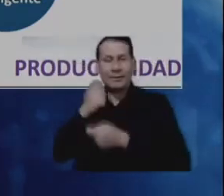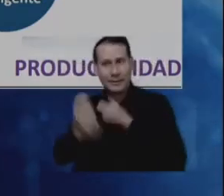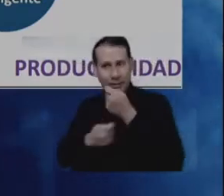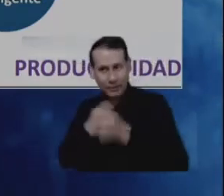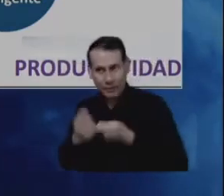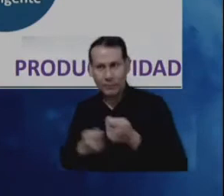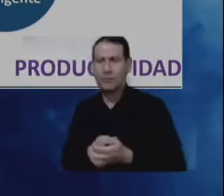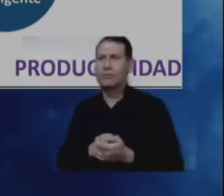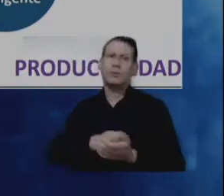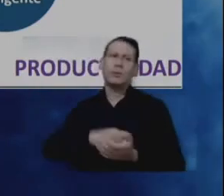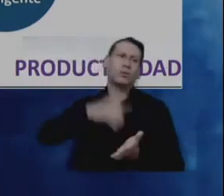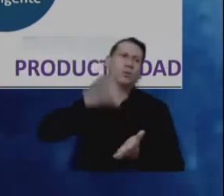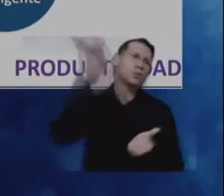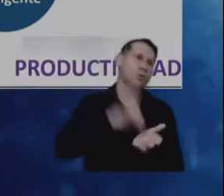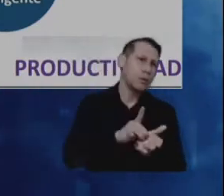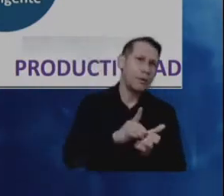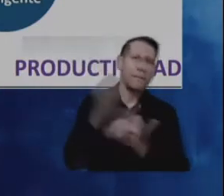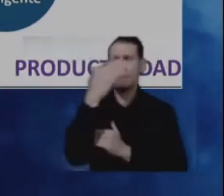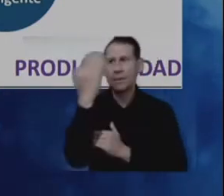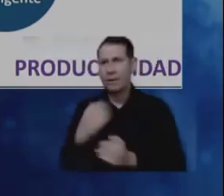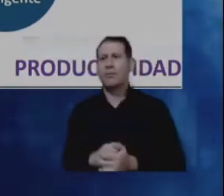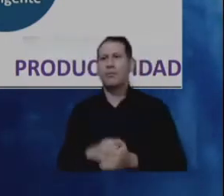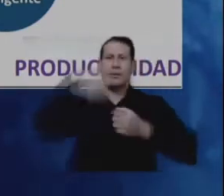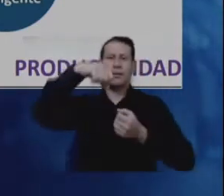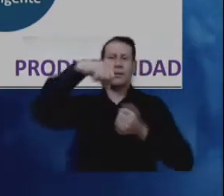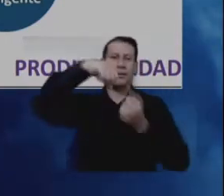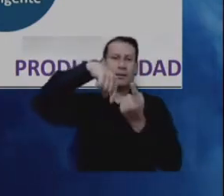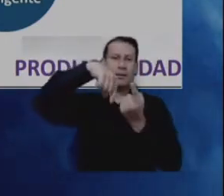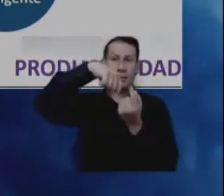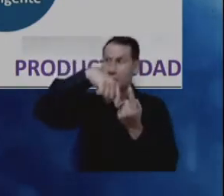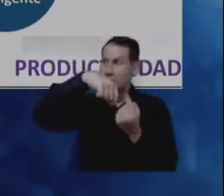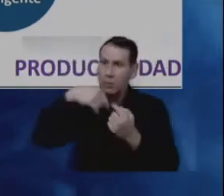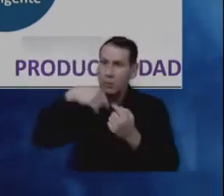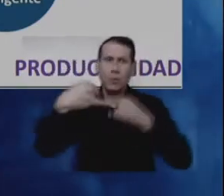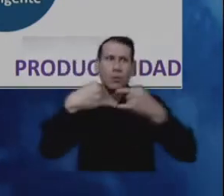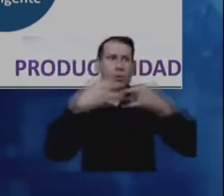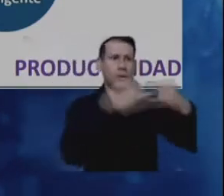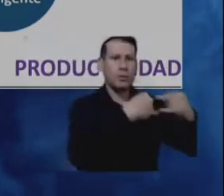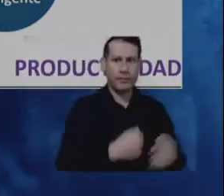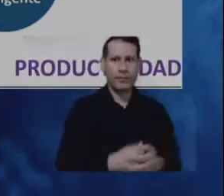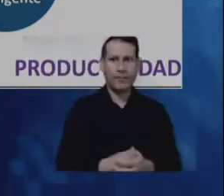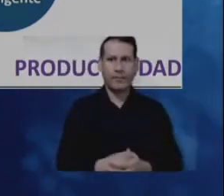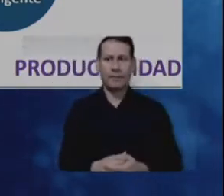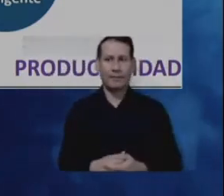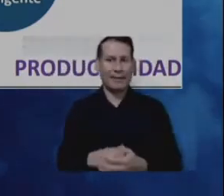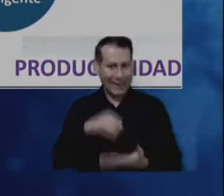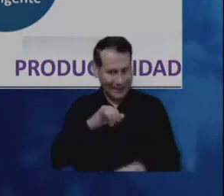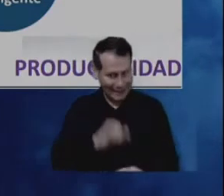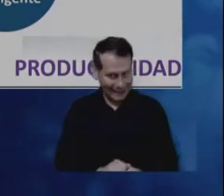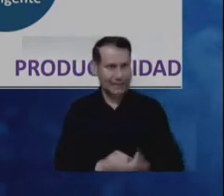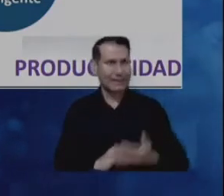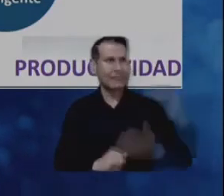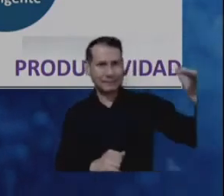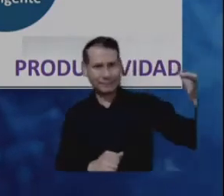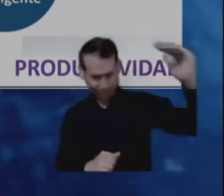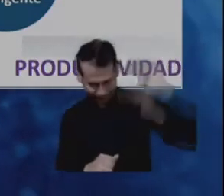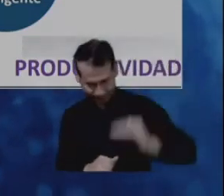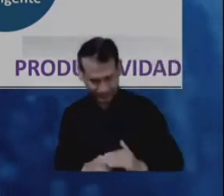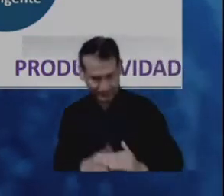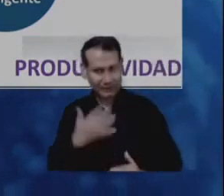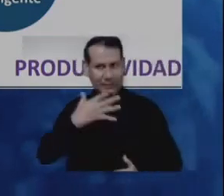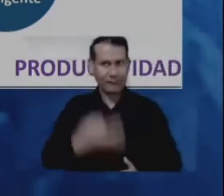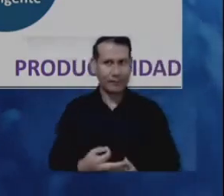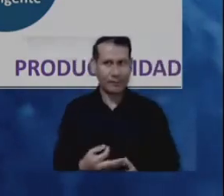película, poder exportar más servicios. Bájelo y aterrícelo y póngale carne y realidades frente a lo que puede ser la cotidianidad.